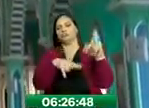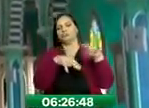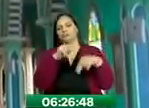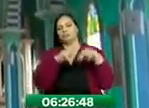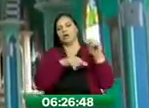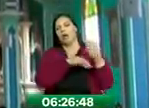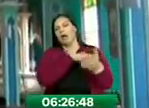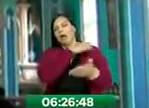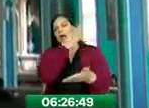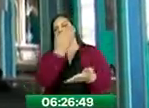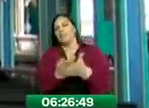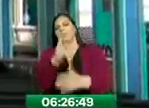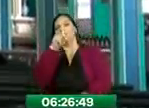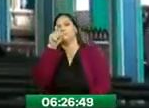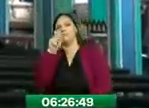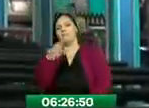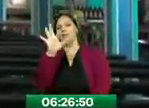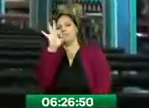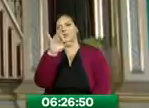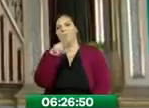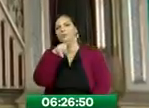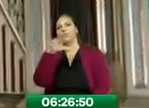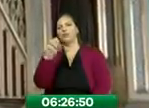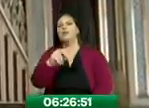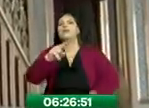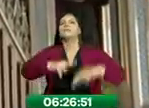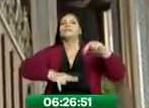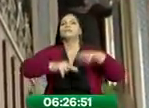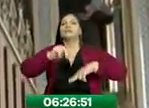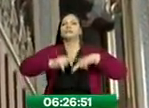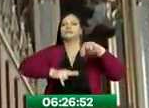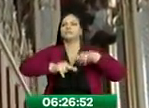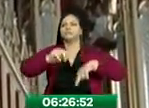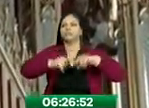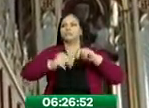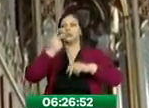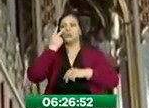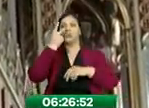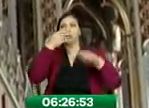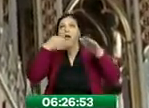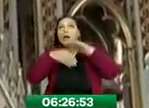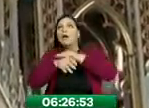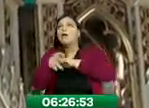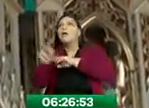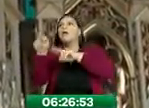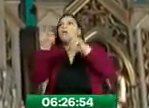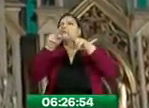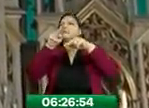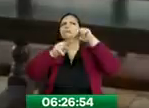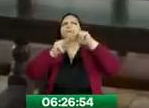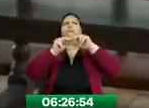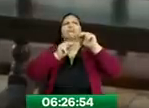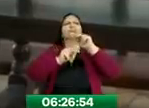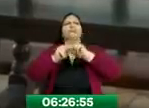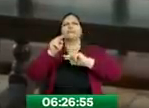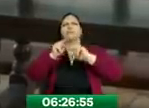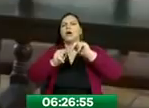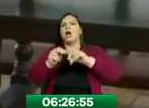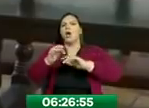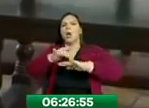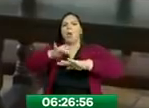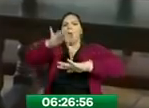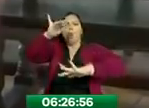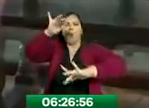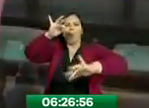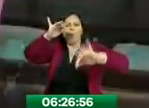madera, saturada de balcones y baleros. Lo más atractivo es su altar tallado y forrado con pan de oro y plata. El detalle turístico